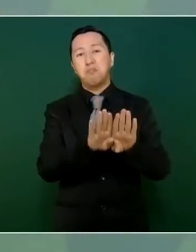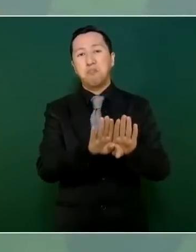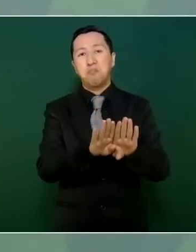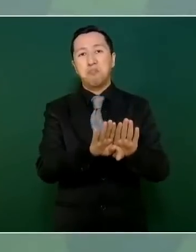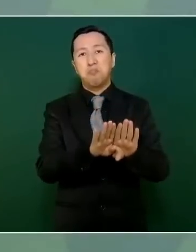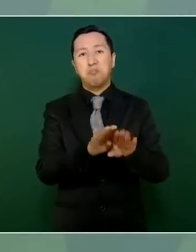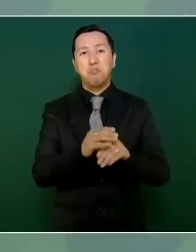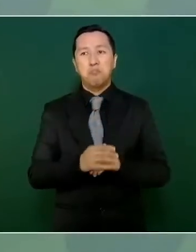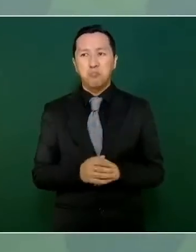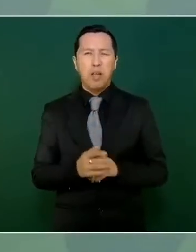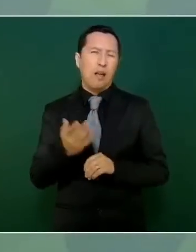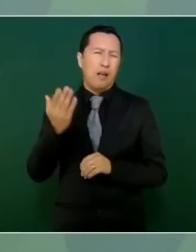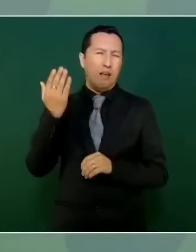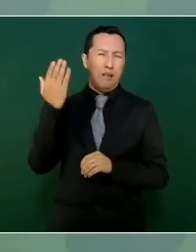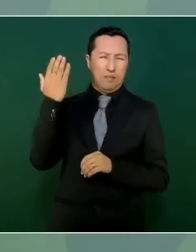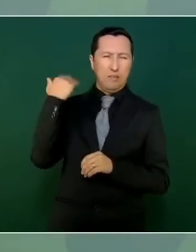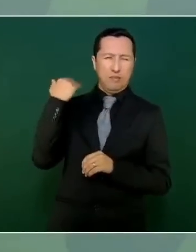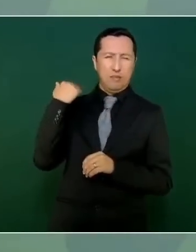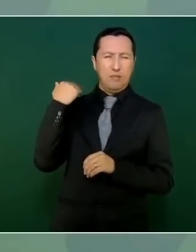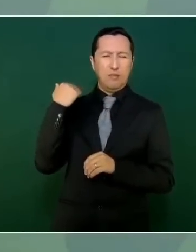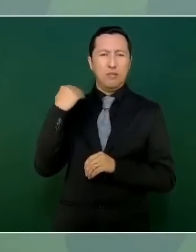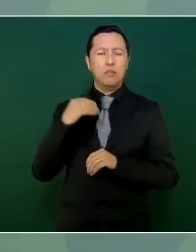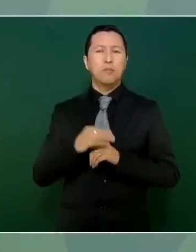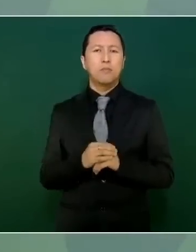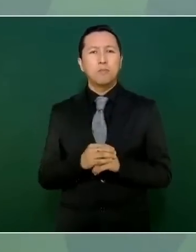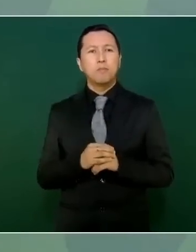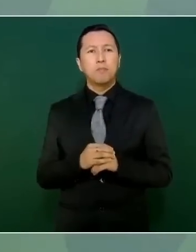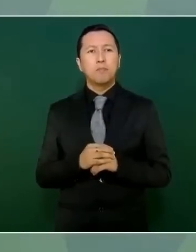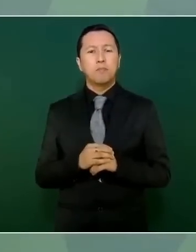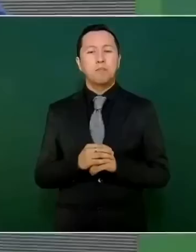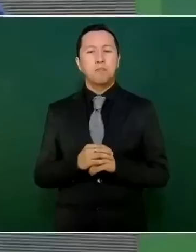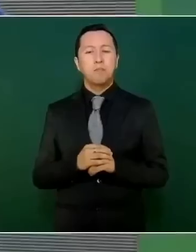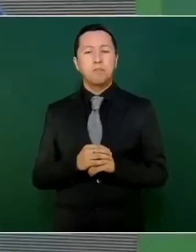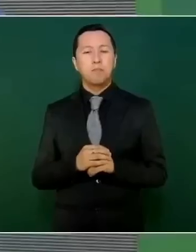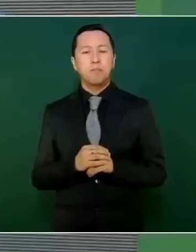usó para COVID en